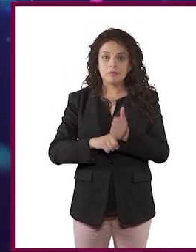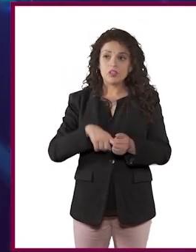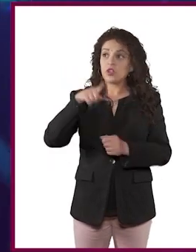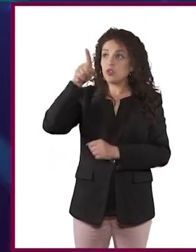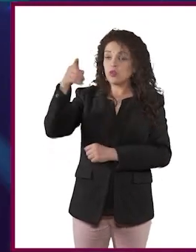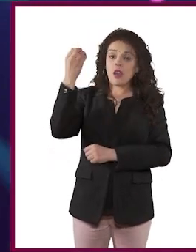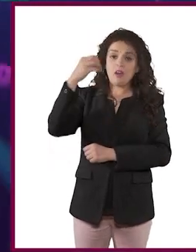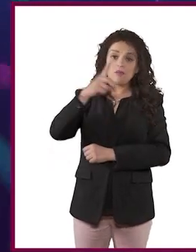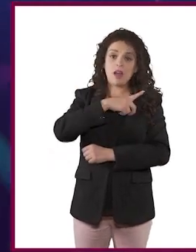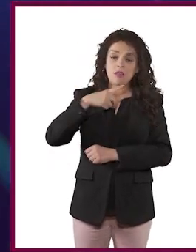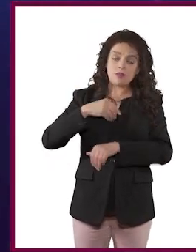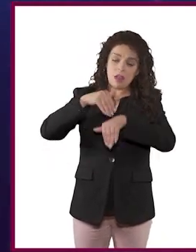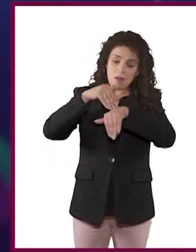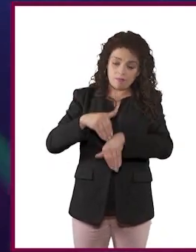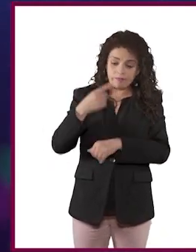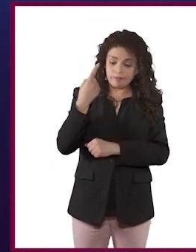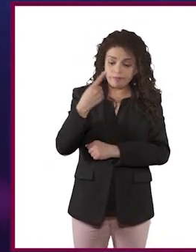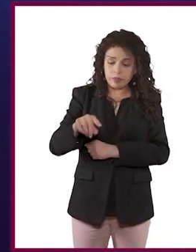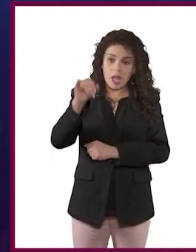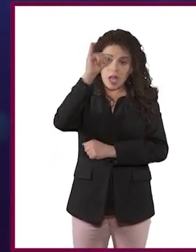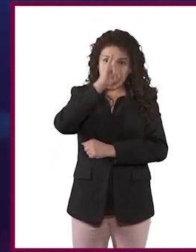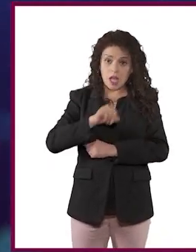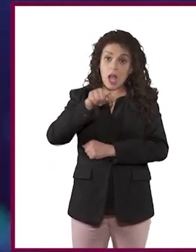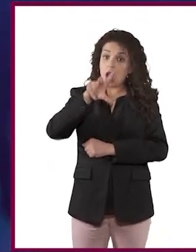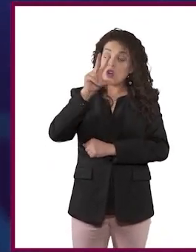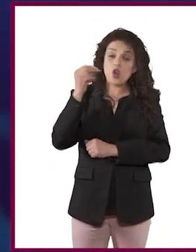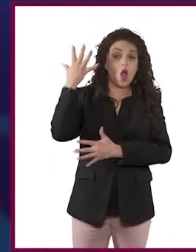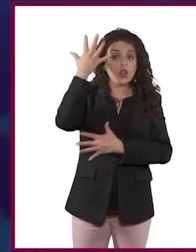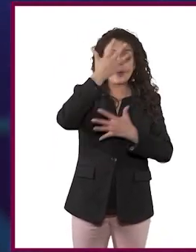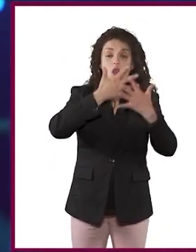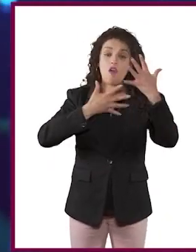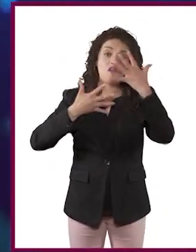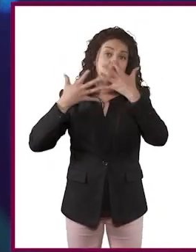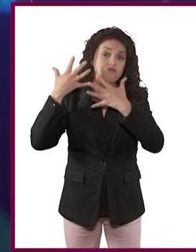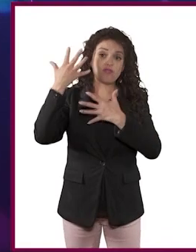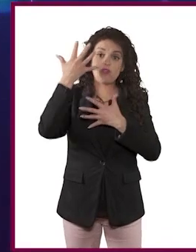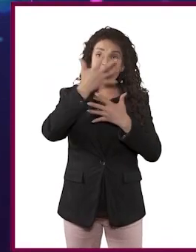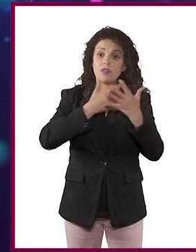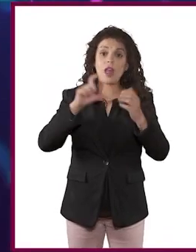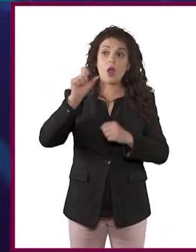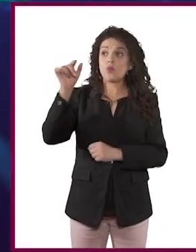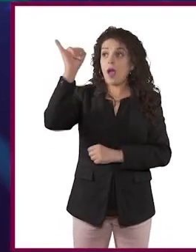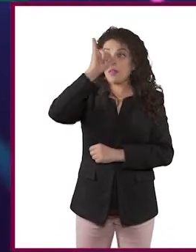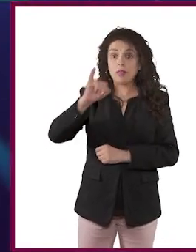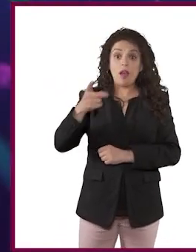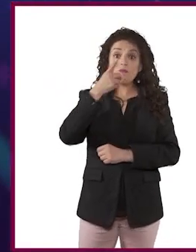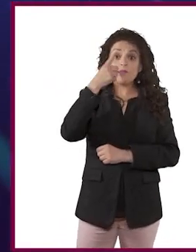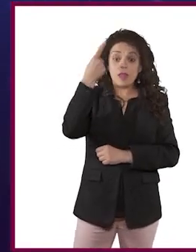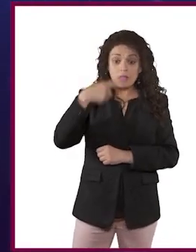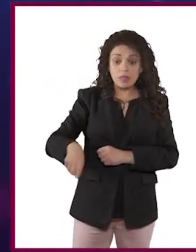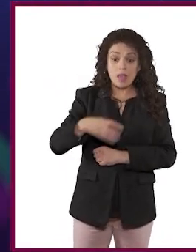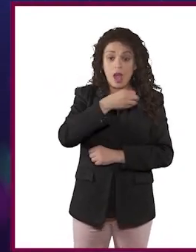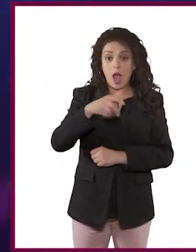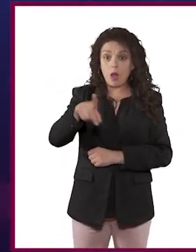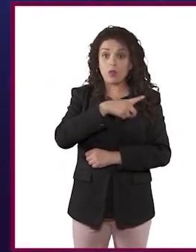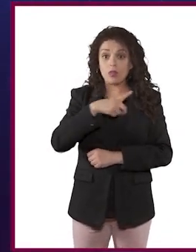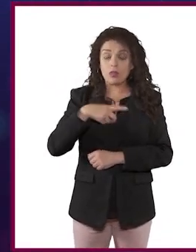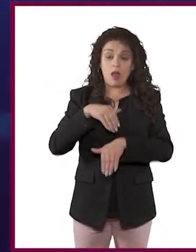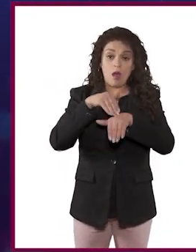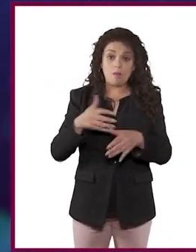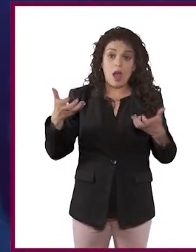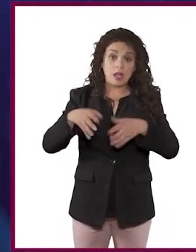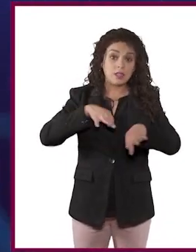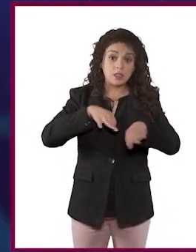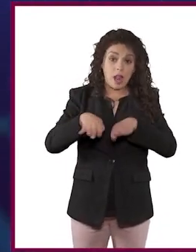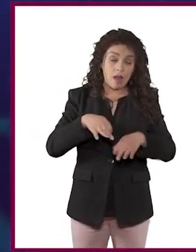subordinación y la subordinación implica que vas a recibir órdenes. Entonces no te confundas cuando te den